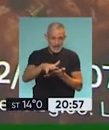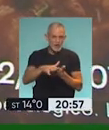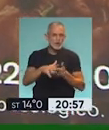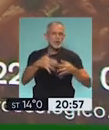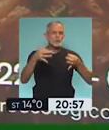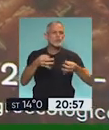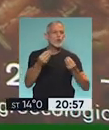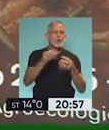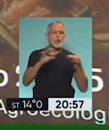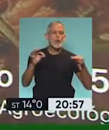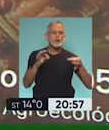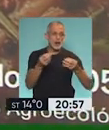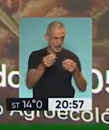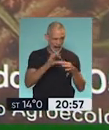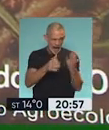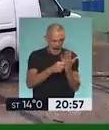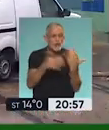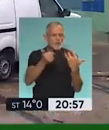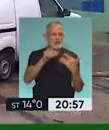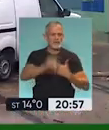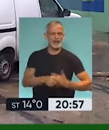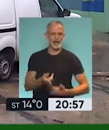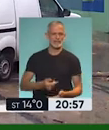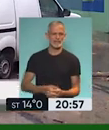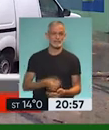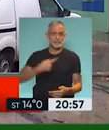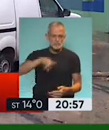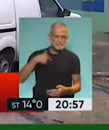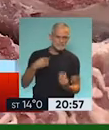escala de pollo, cerdo, chivo.